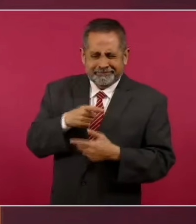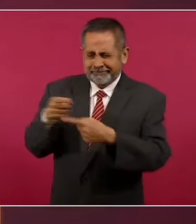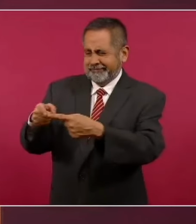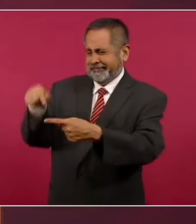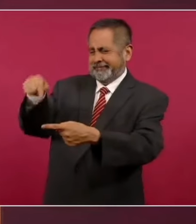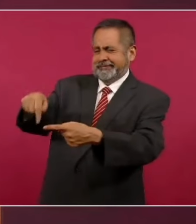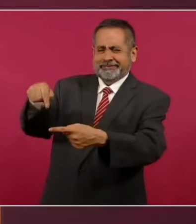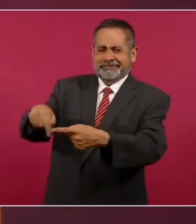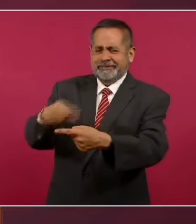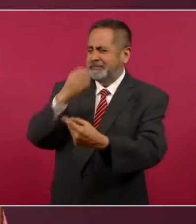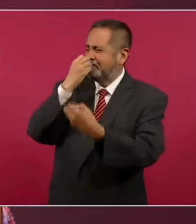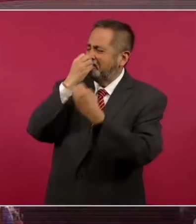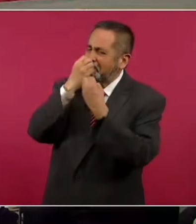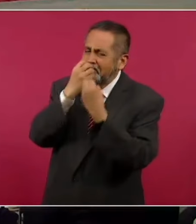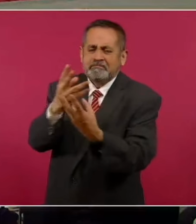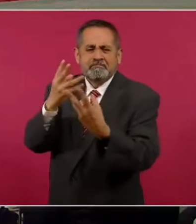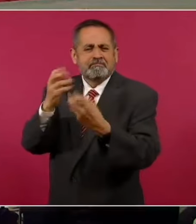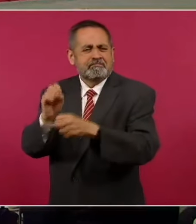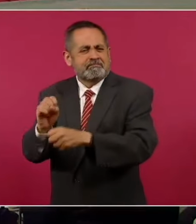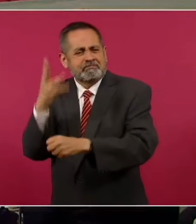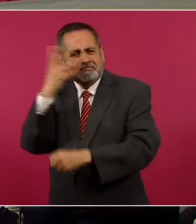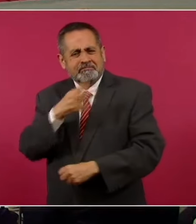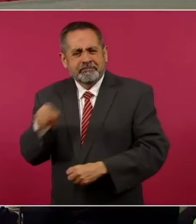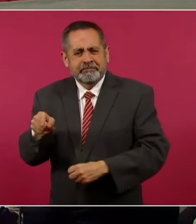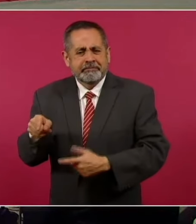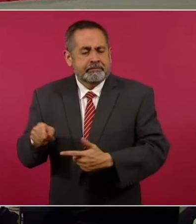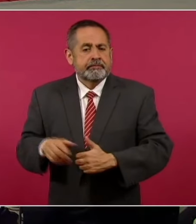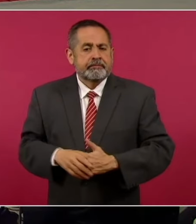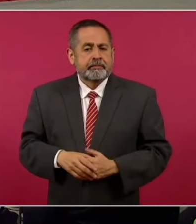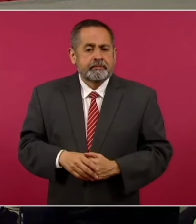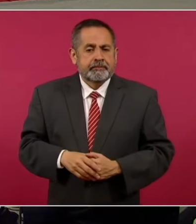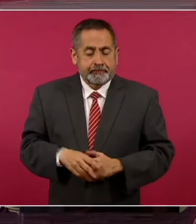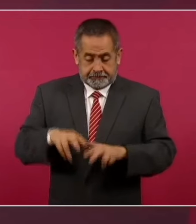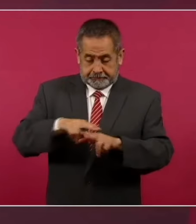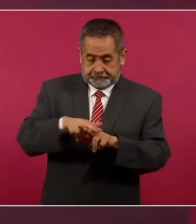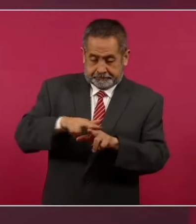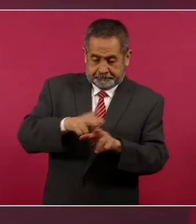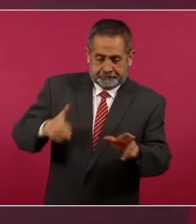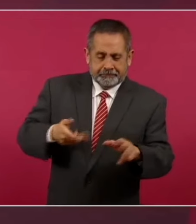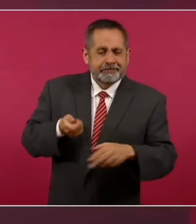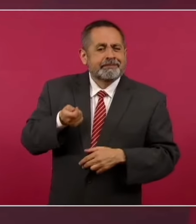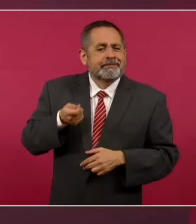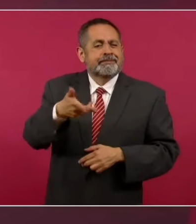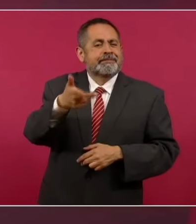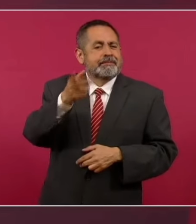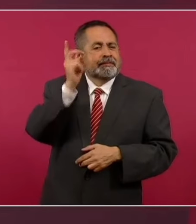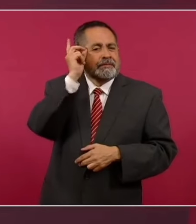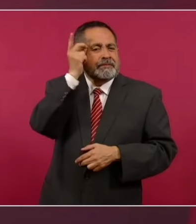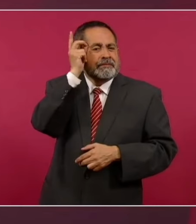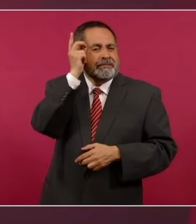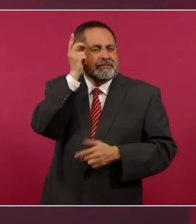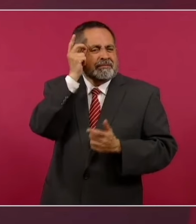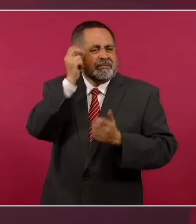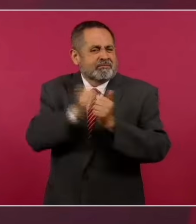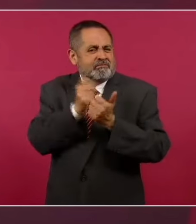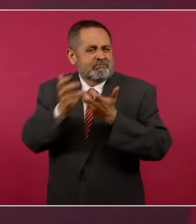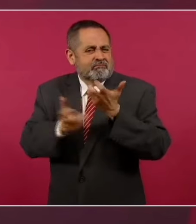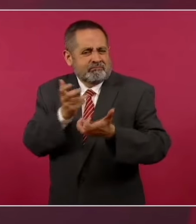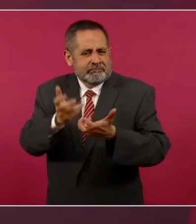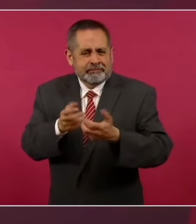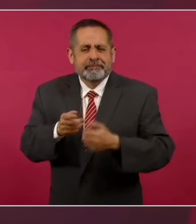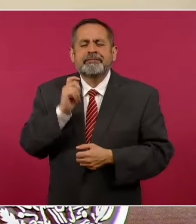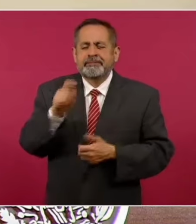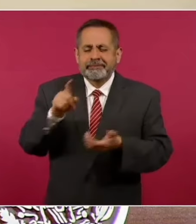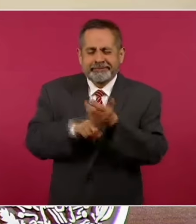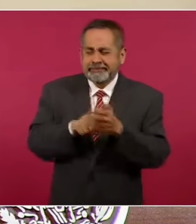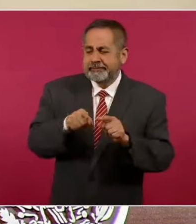mundo su obra maestra. El caballo de fuego va a cabalgar en tres tiempos. A